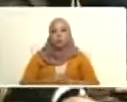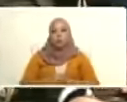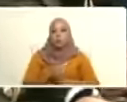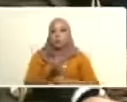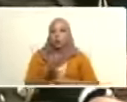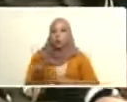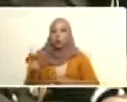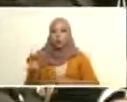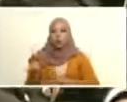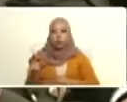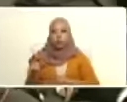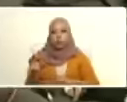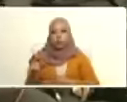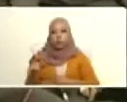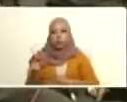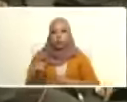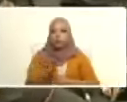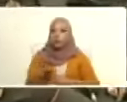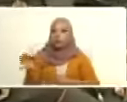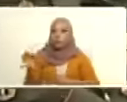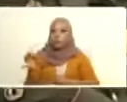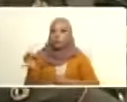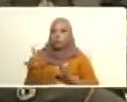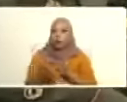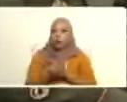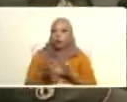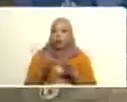Correcto. El decreto saldrá publicado